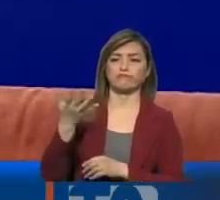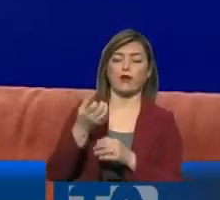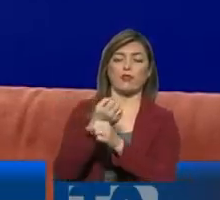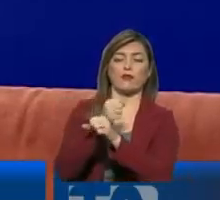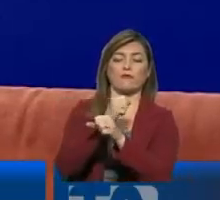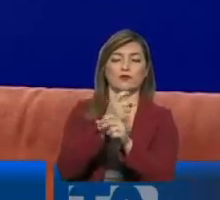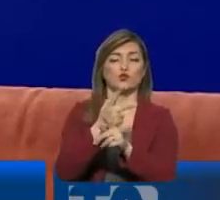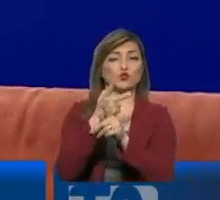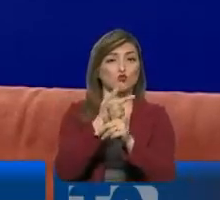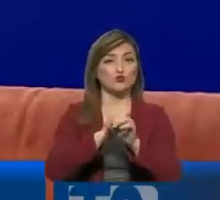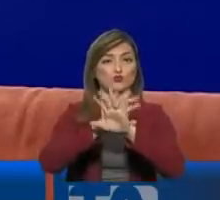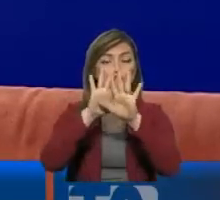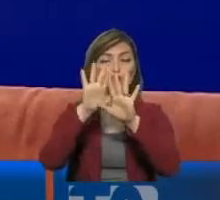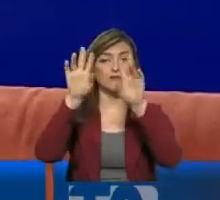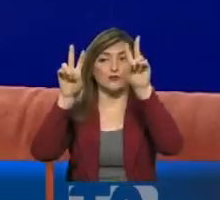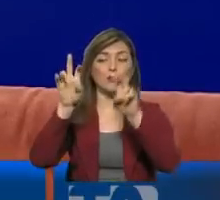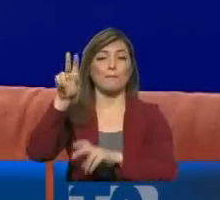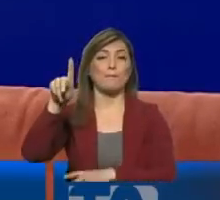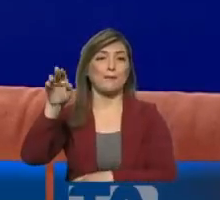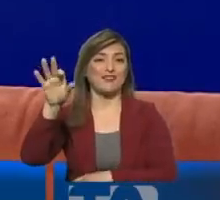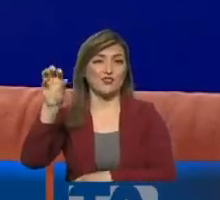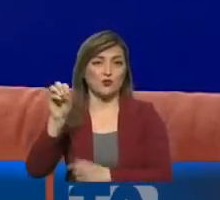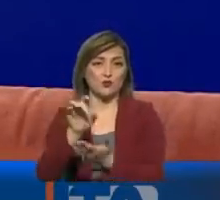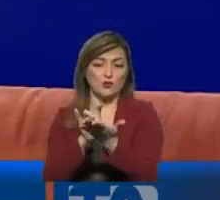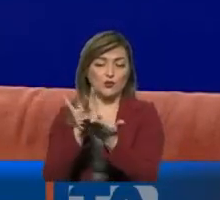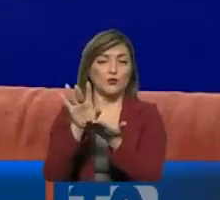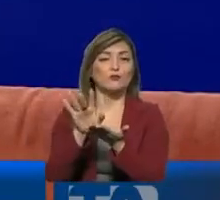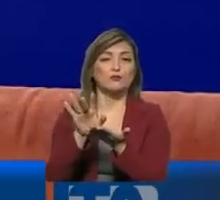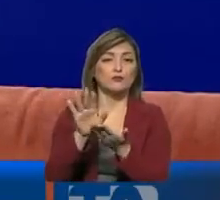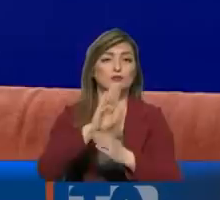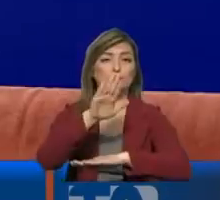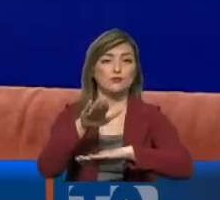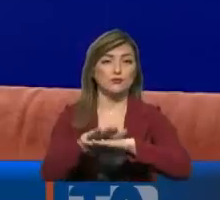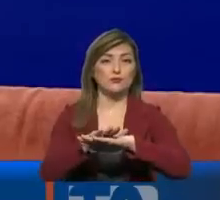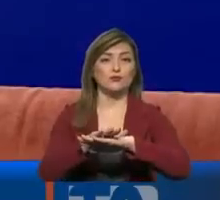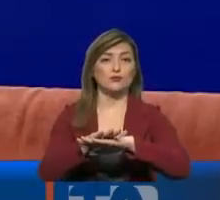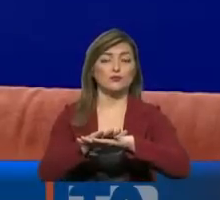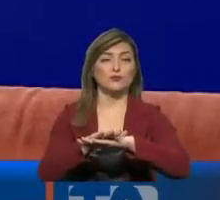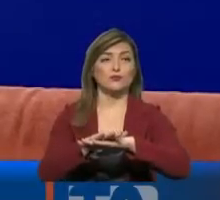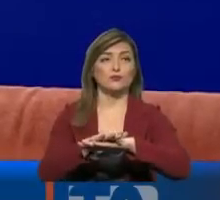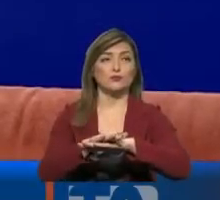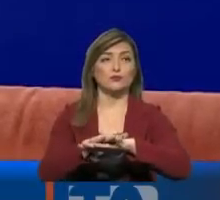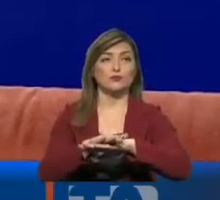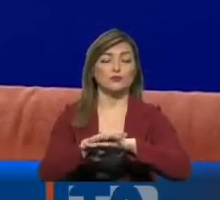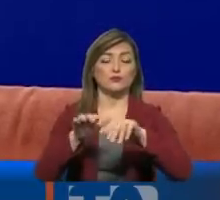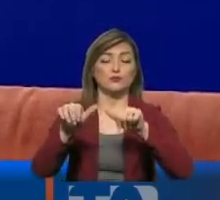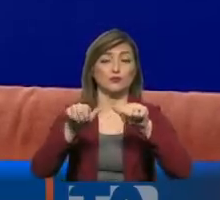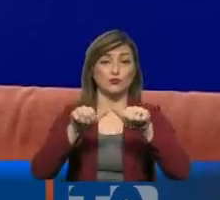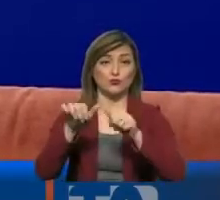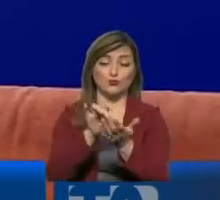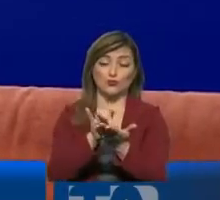señores concejales de que el tema de Petro fue una destitución que se dio por un ente